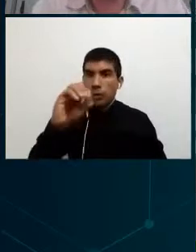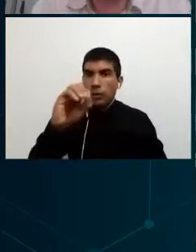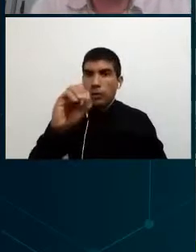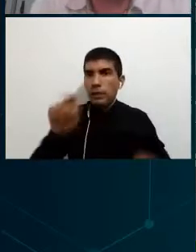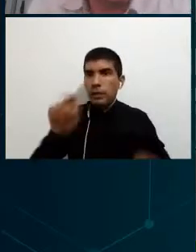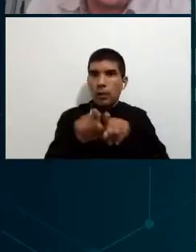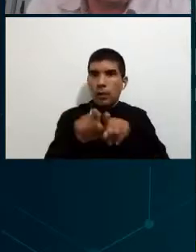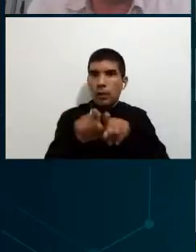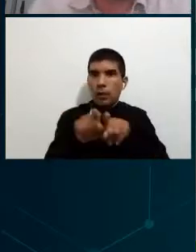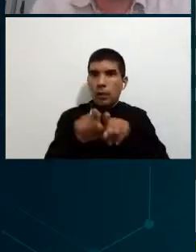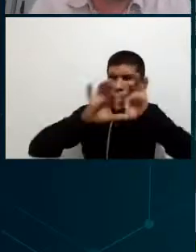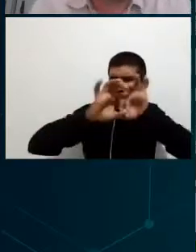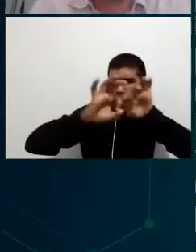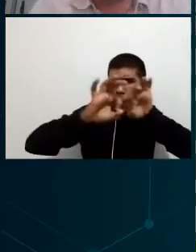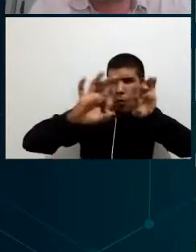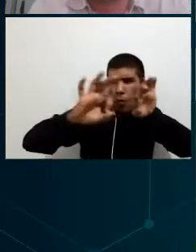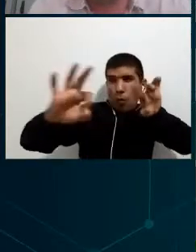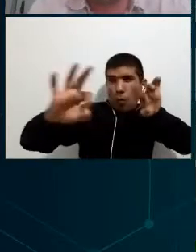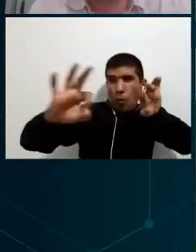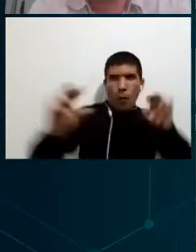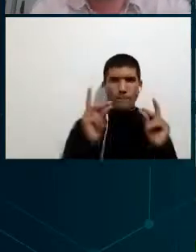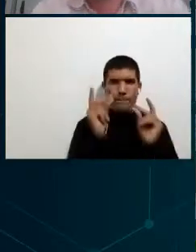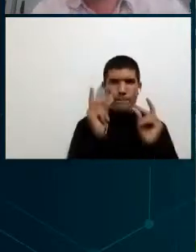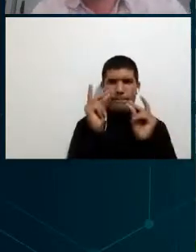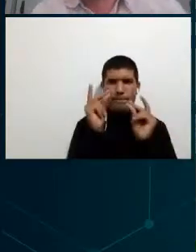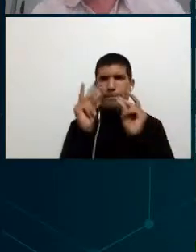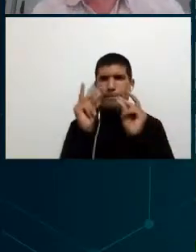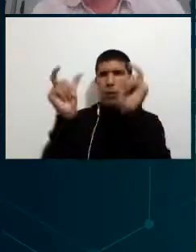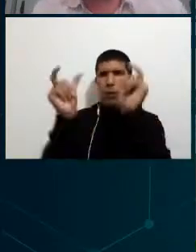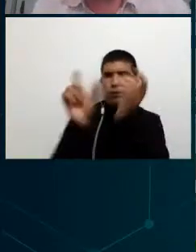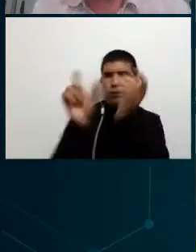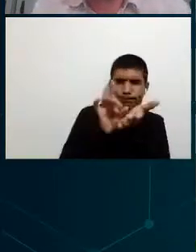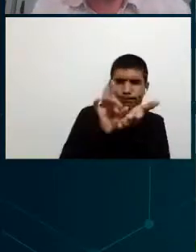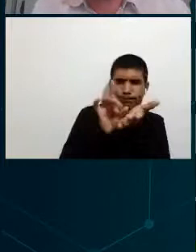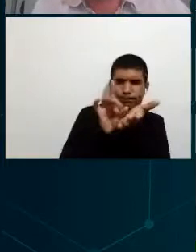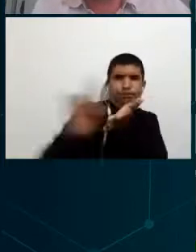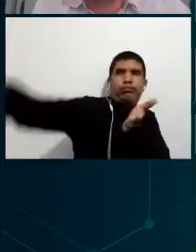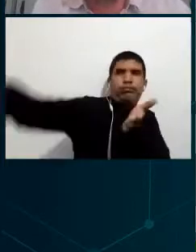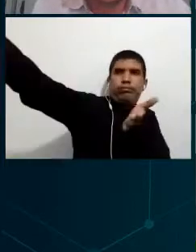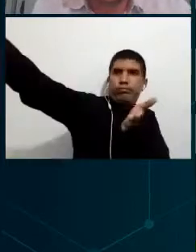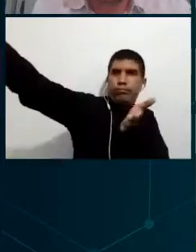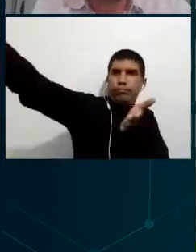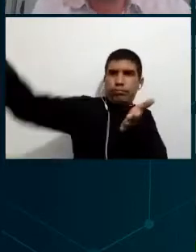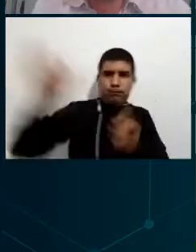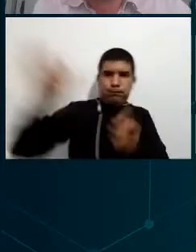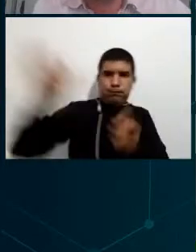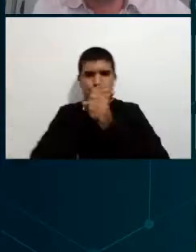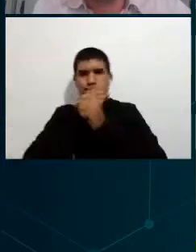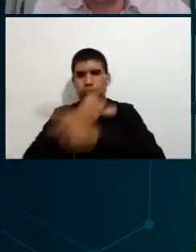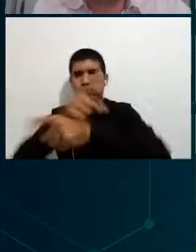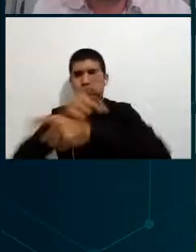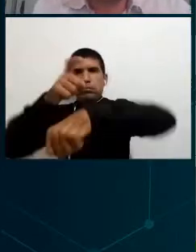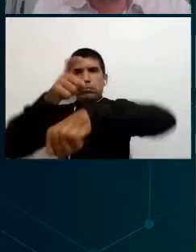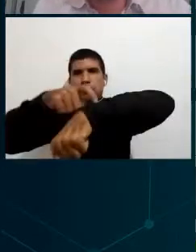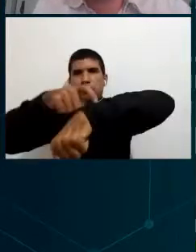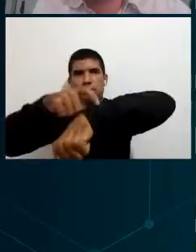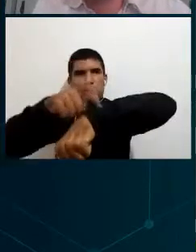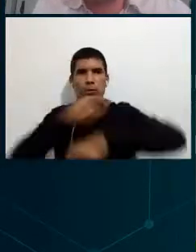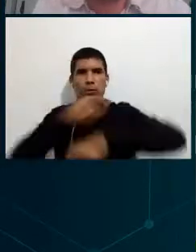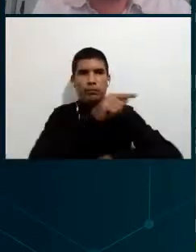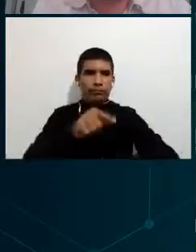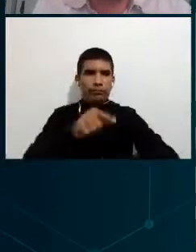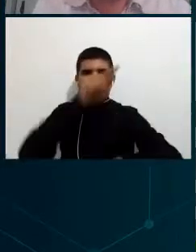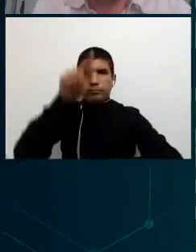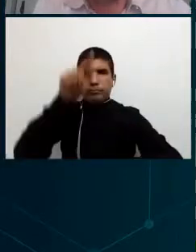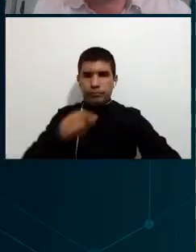Aquí hicimos una comparación de la latencia del canal haciendo una conexión de fibra óptica dedicada, una ruta corta y una